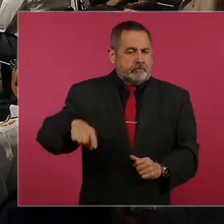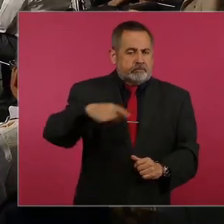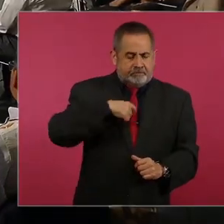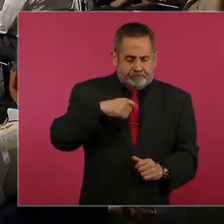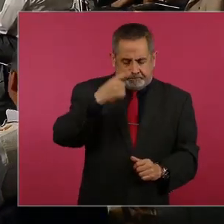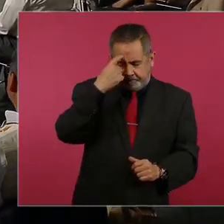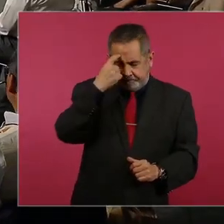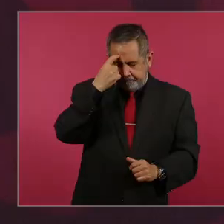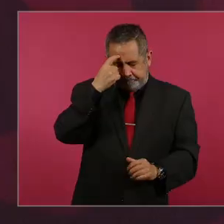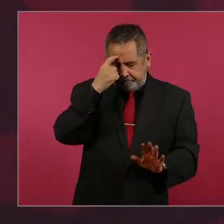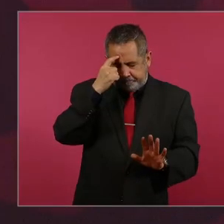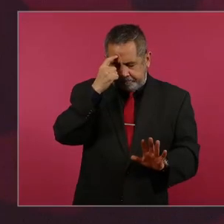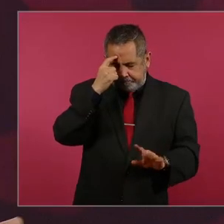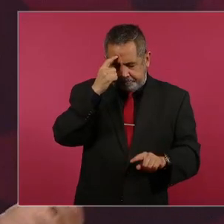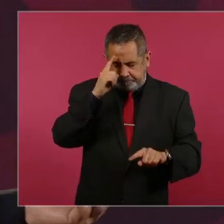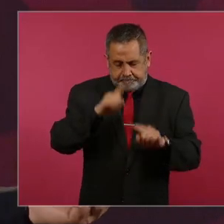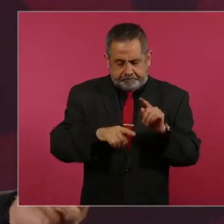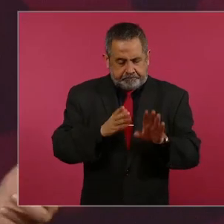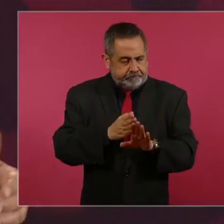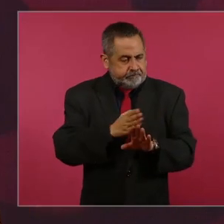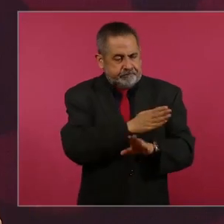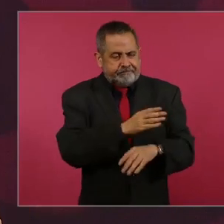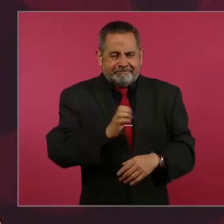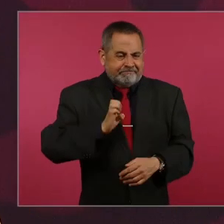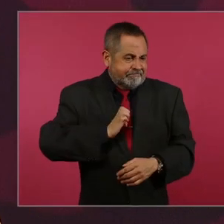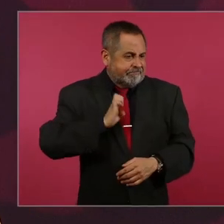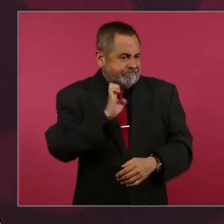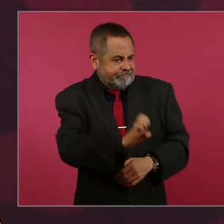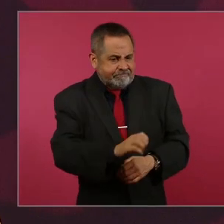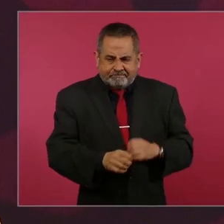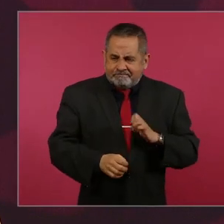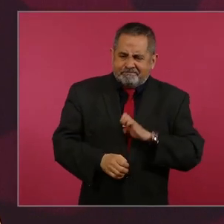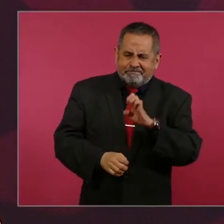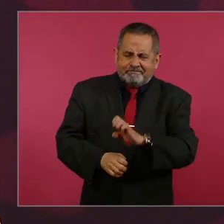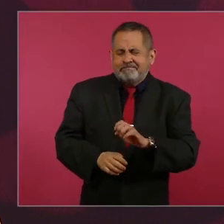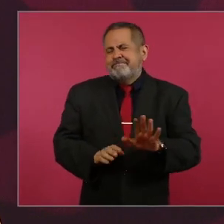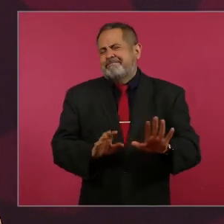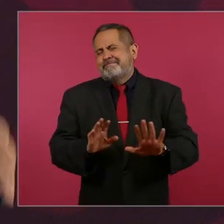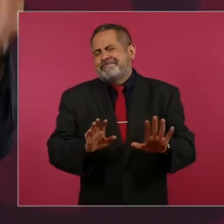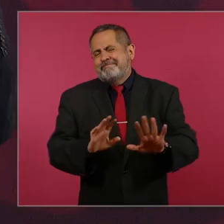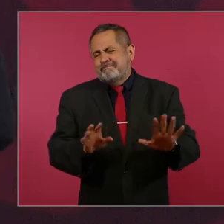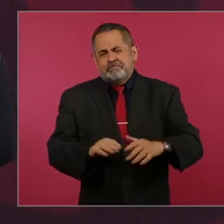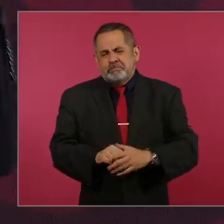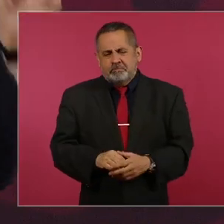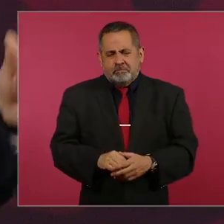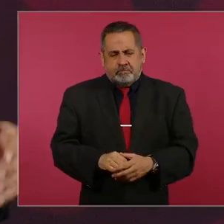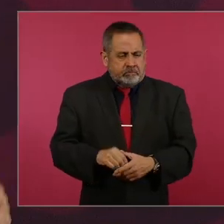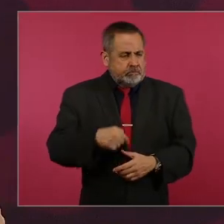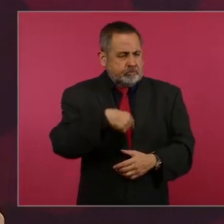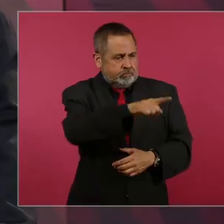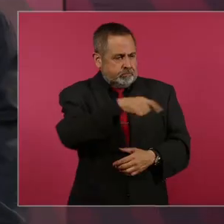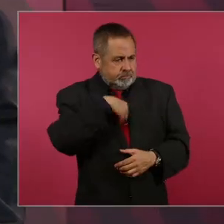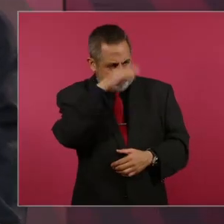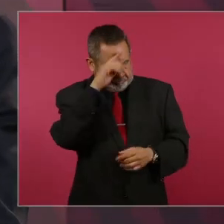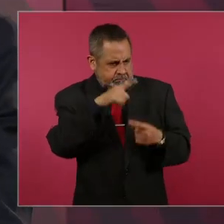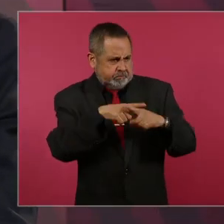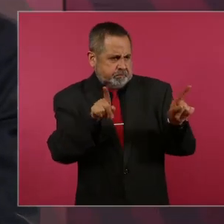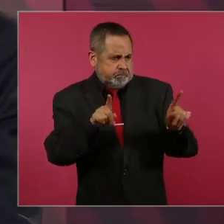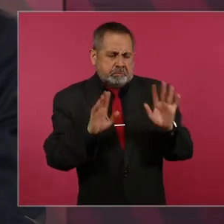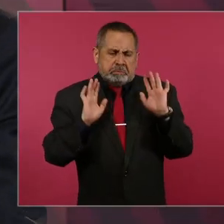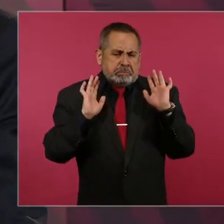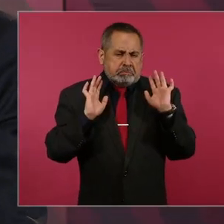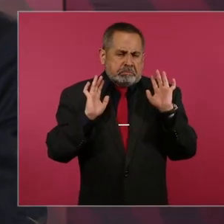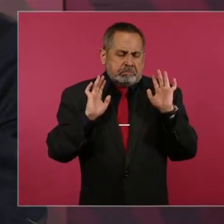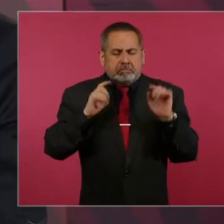el odio, podemos tener diferencias. Gracias. Siempre